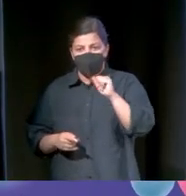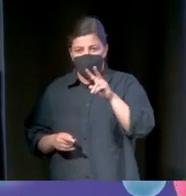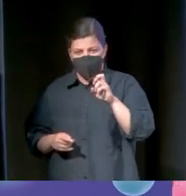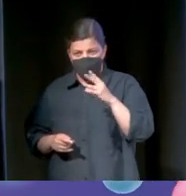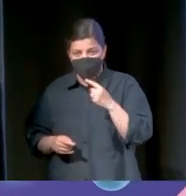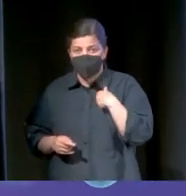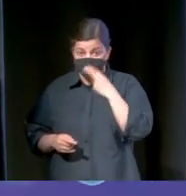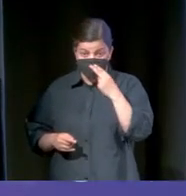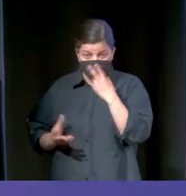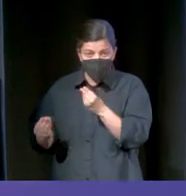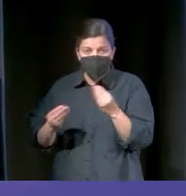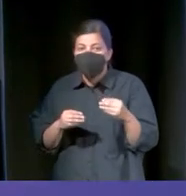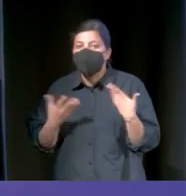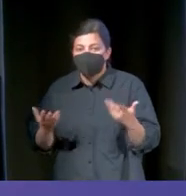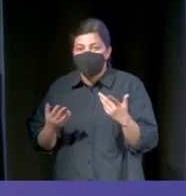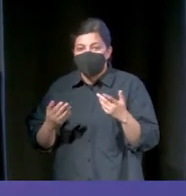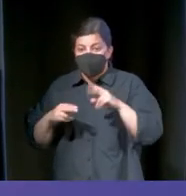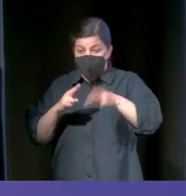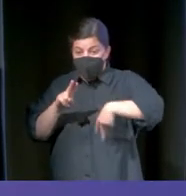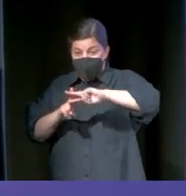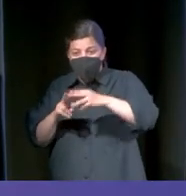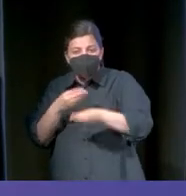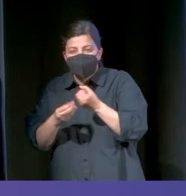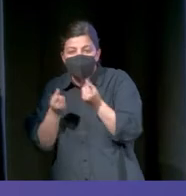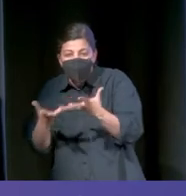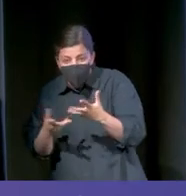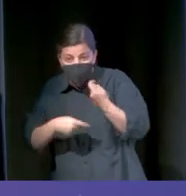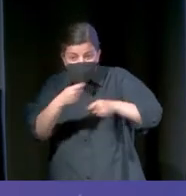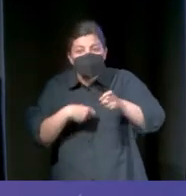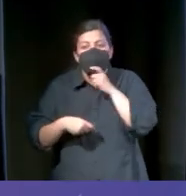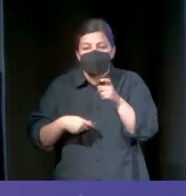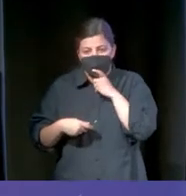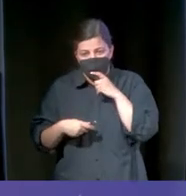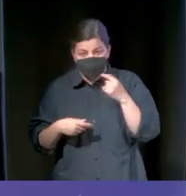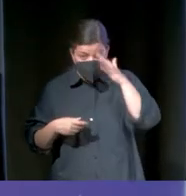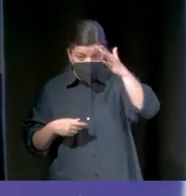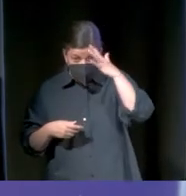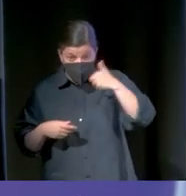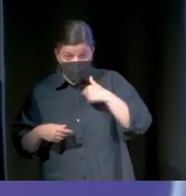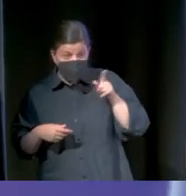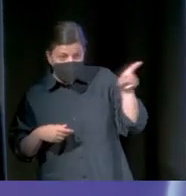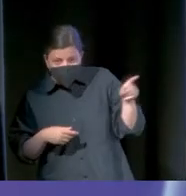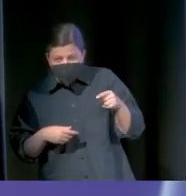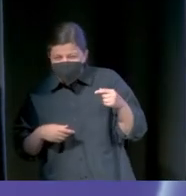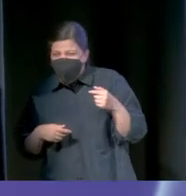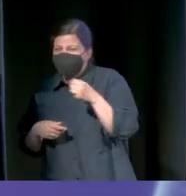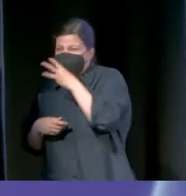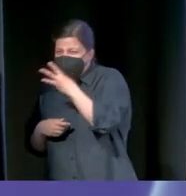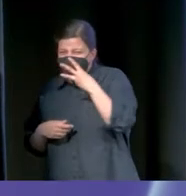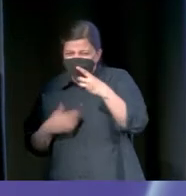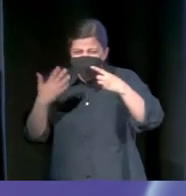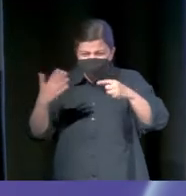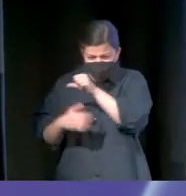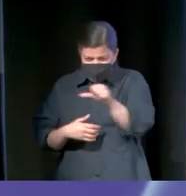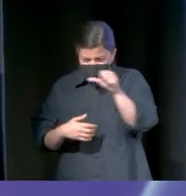interesa muchísimo que es cuántos hashtags vas a utilizar y cómo lo vendes no entonces imaginaos yo aquí 336 semanas